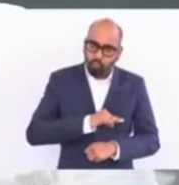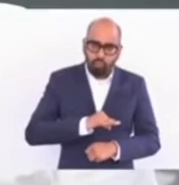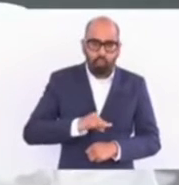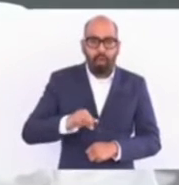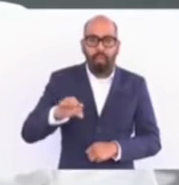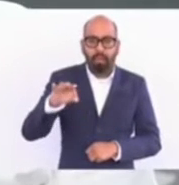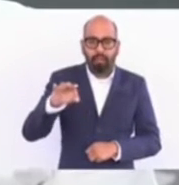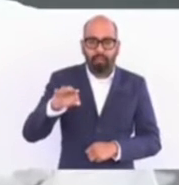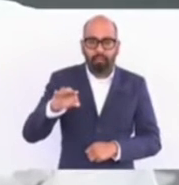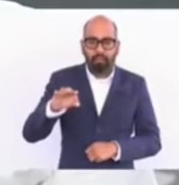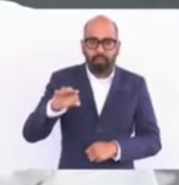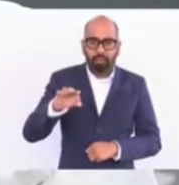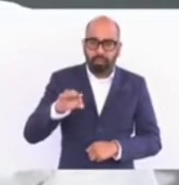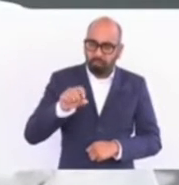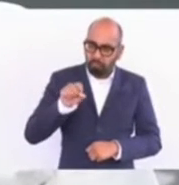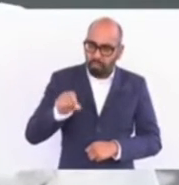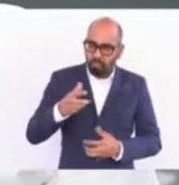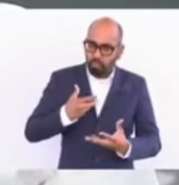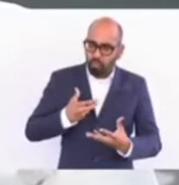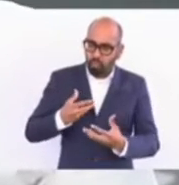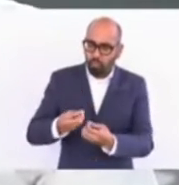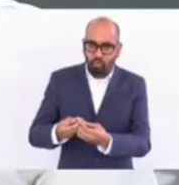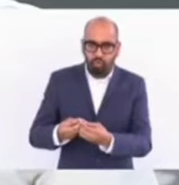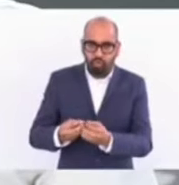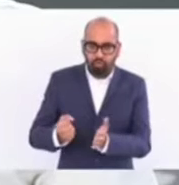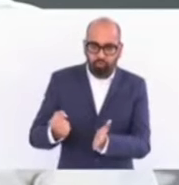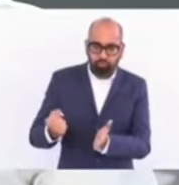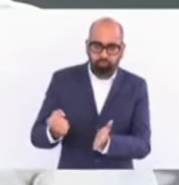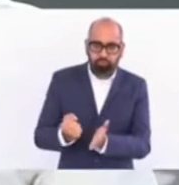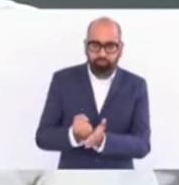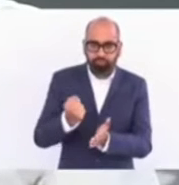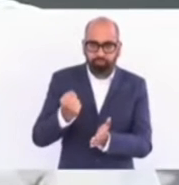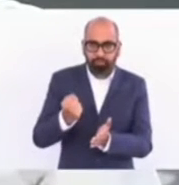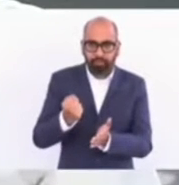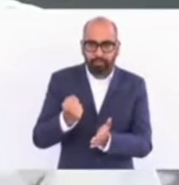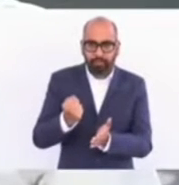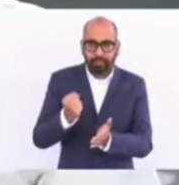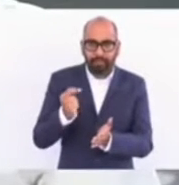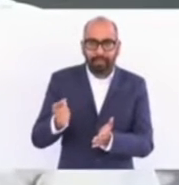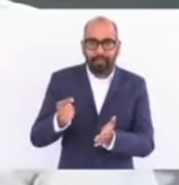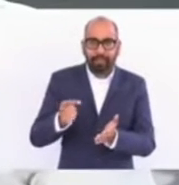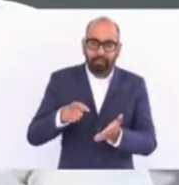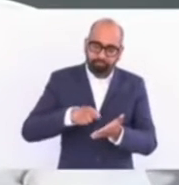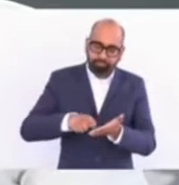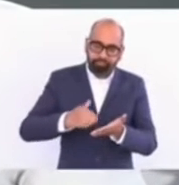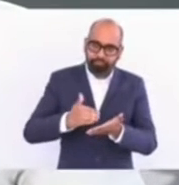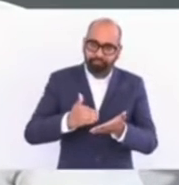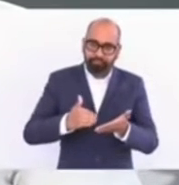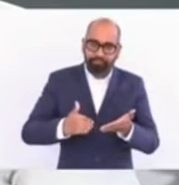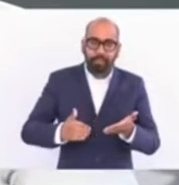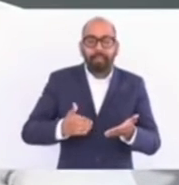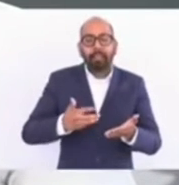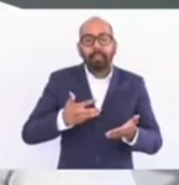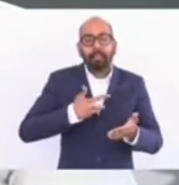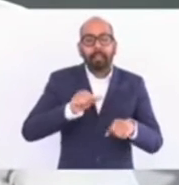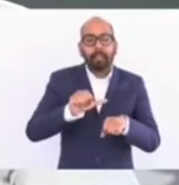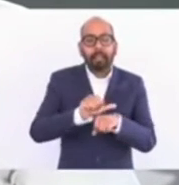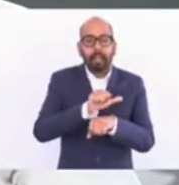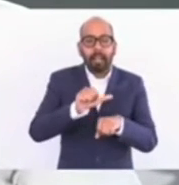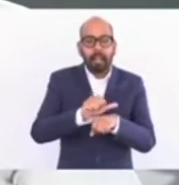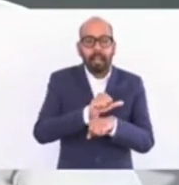el decreto de regularización de los vehículos de procedencia extranjera